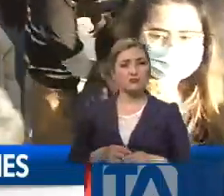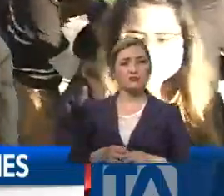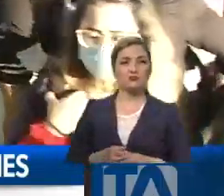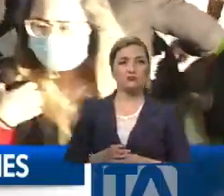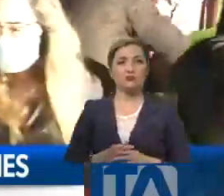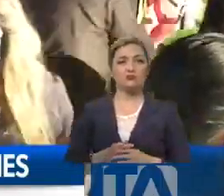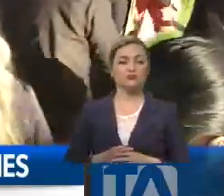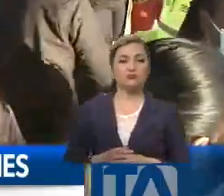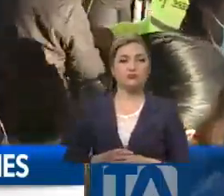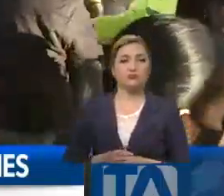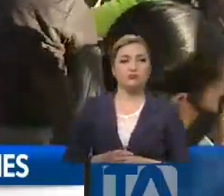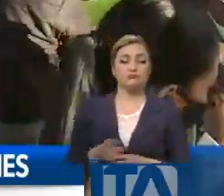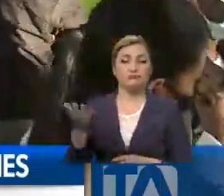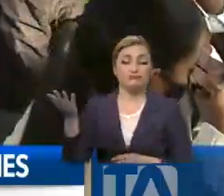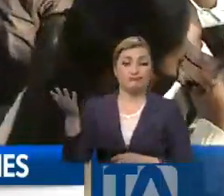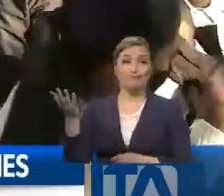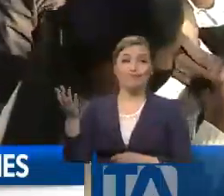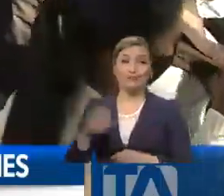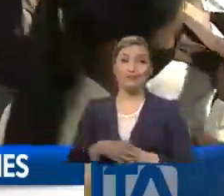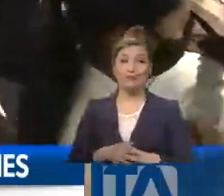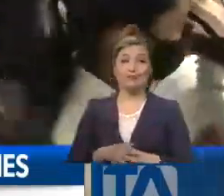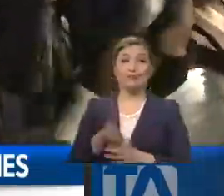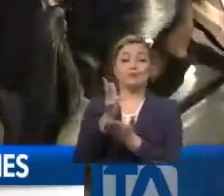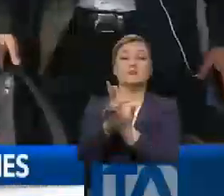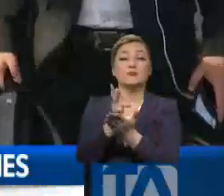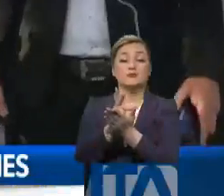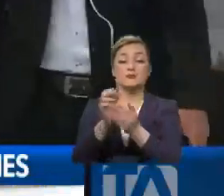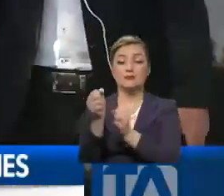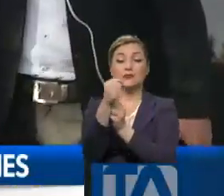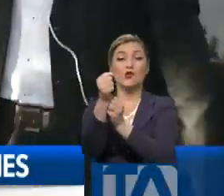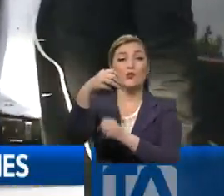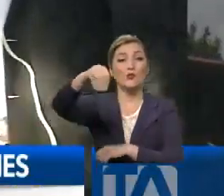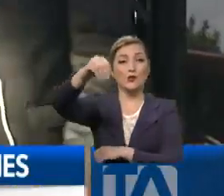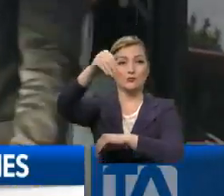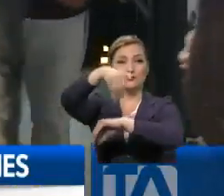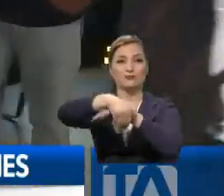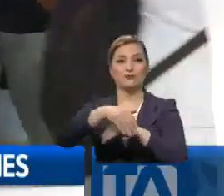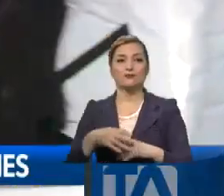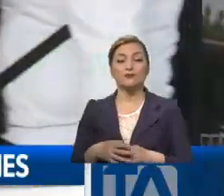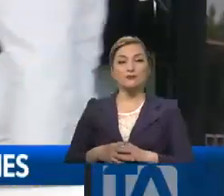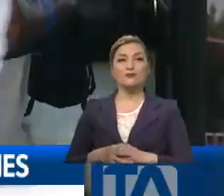distanciamiento. Este, por ejemplo, era el panorama en la estación de Lecovía este miércoles por la tarde.